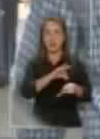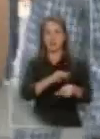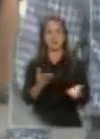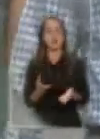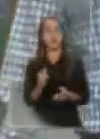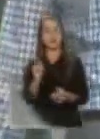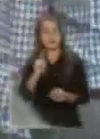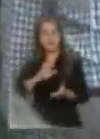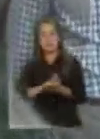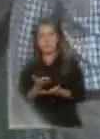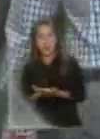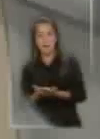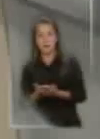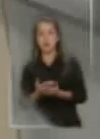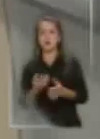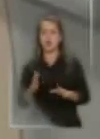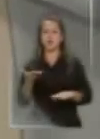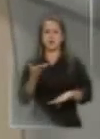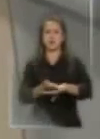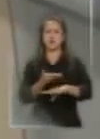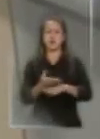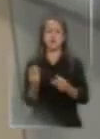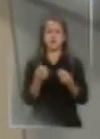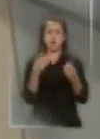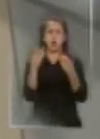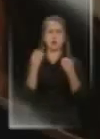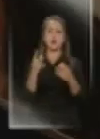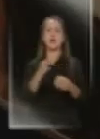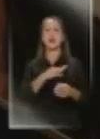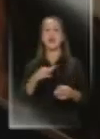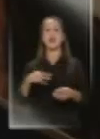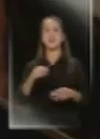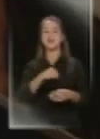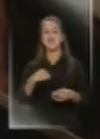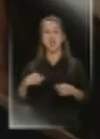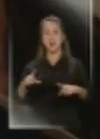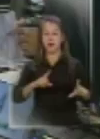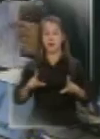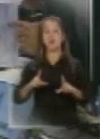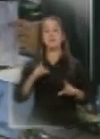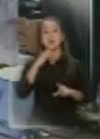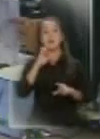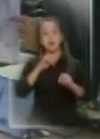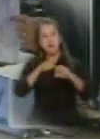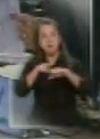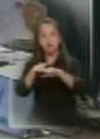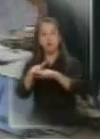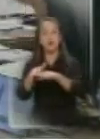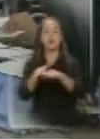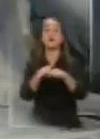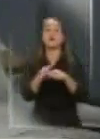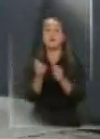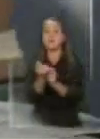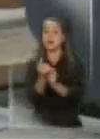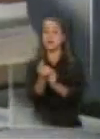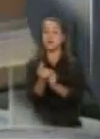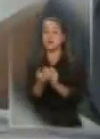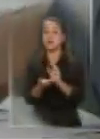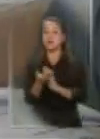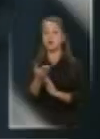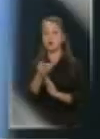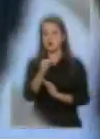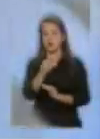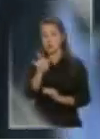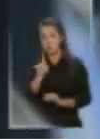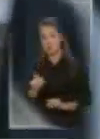sí se sabe es que hay una alta demanda para hacerse exámenes y eso, según la autoridad, ha influido en los precios de los planes de Suiza.